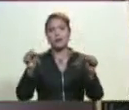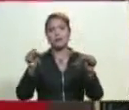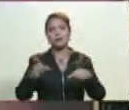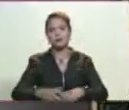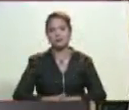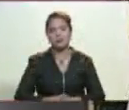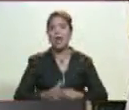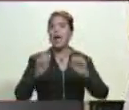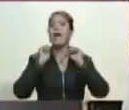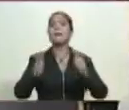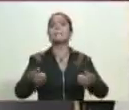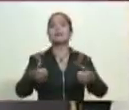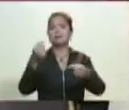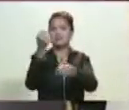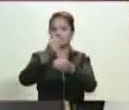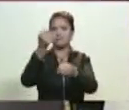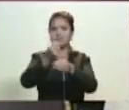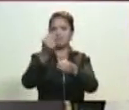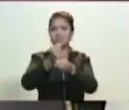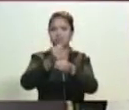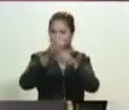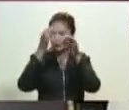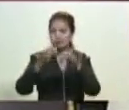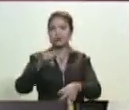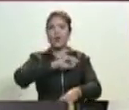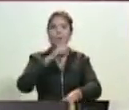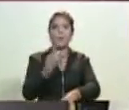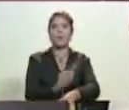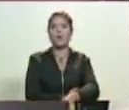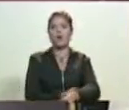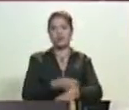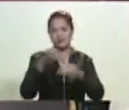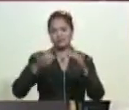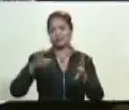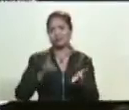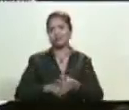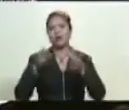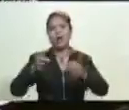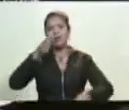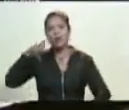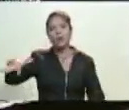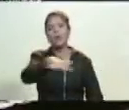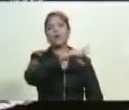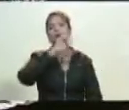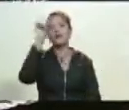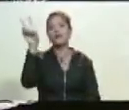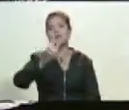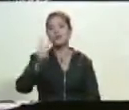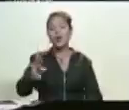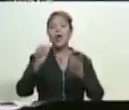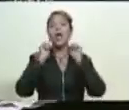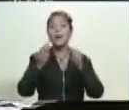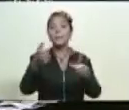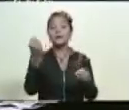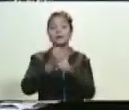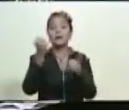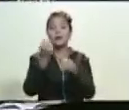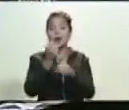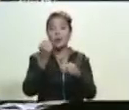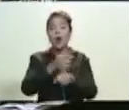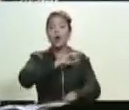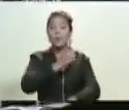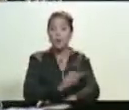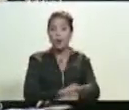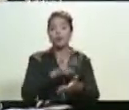dicho, comienza a actuar el poder originario del pueblo de Venezuela. Comienza la actuación del